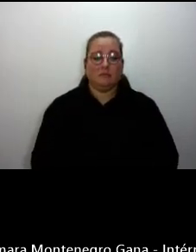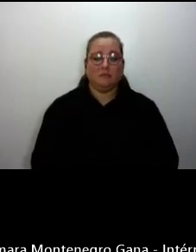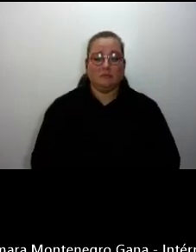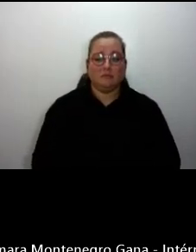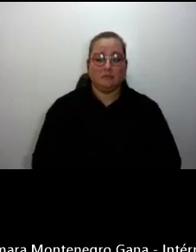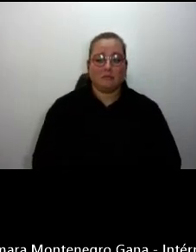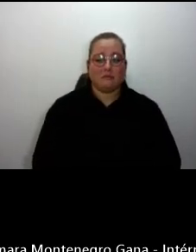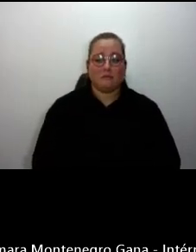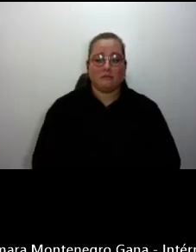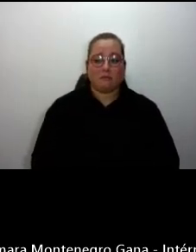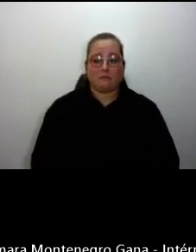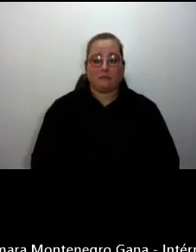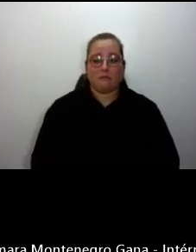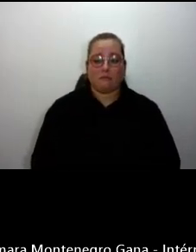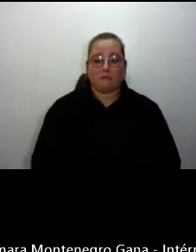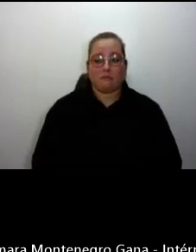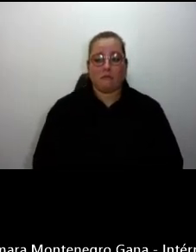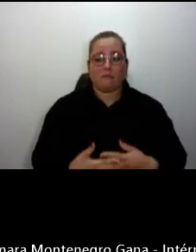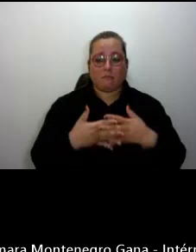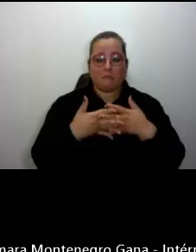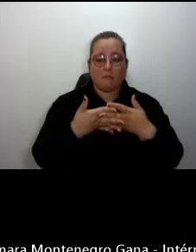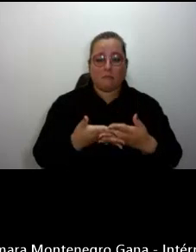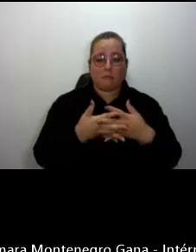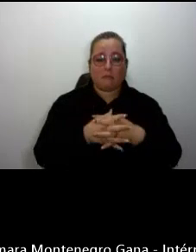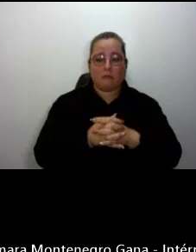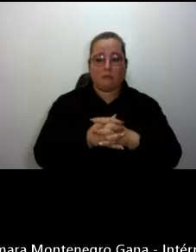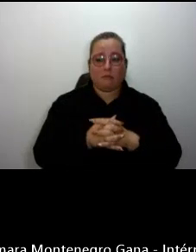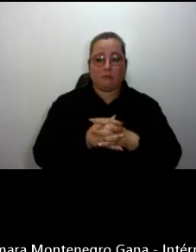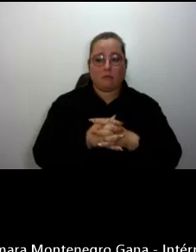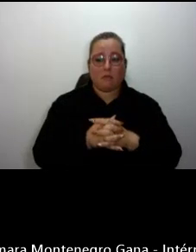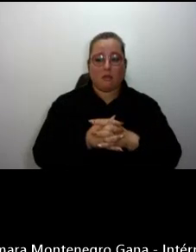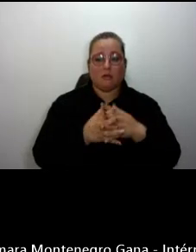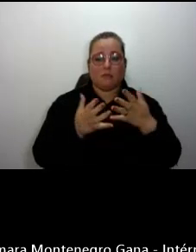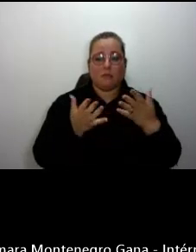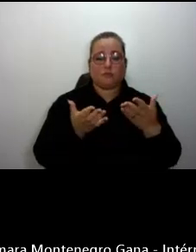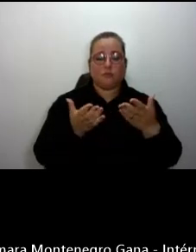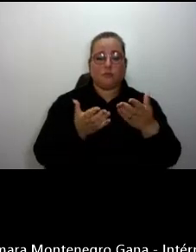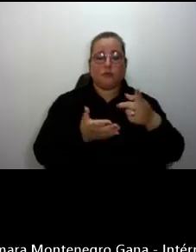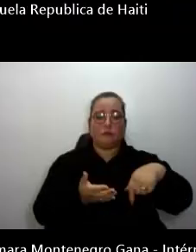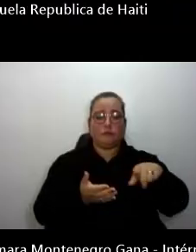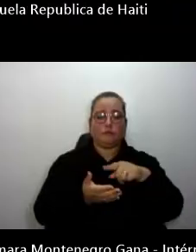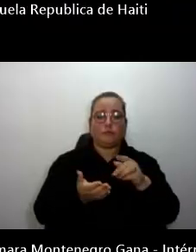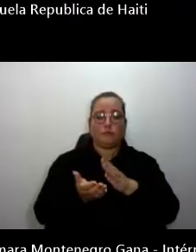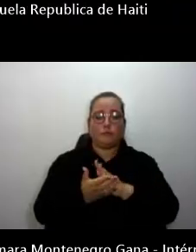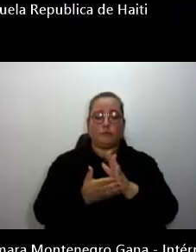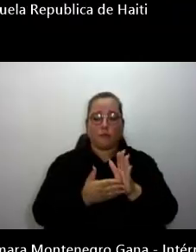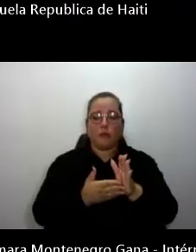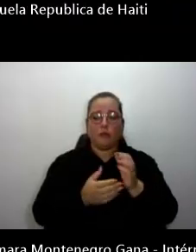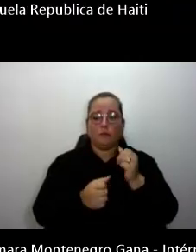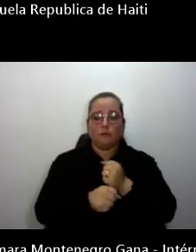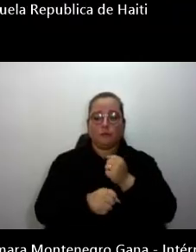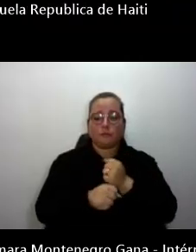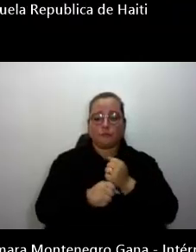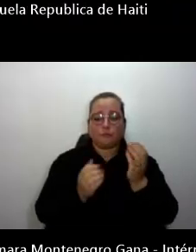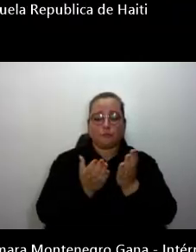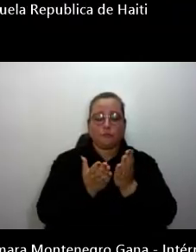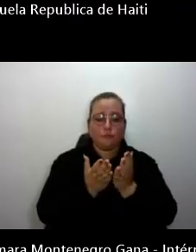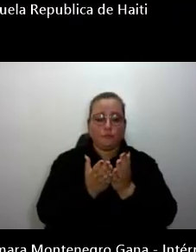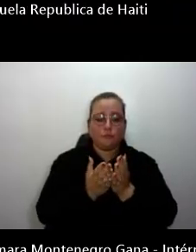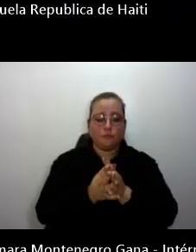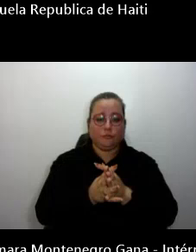Ya, ahora voy a volver a hablar yo. Pero esto, ¿cuándo parte? ¿Cómo sabemos cómo trabajar con el estudiante? Nosotros, con